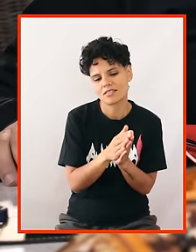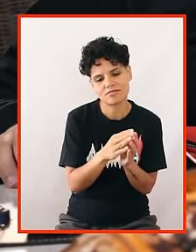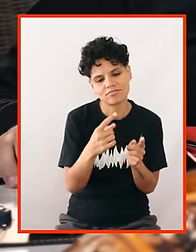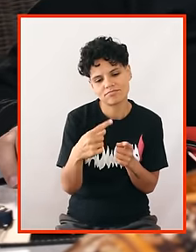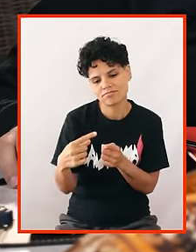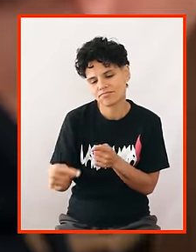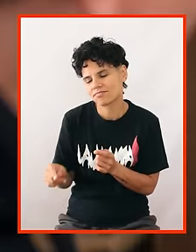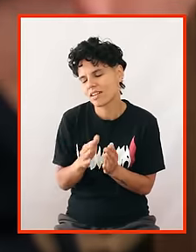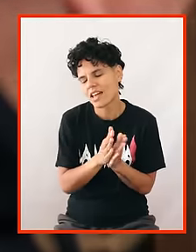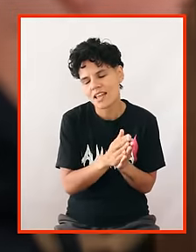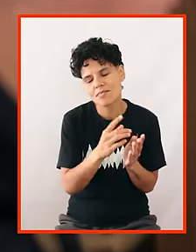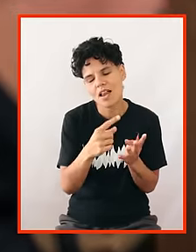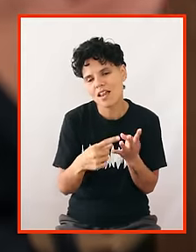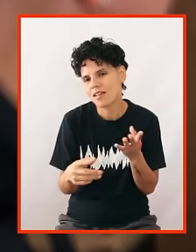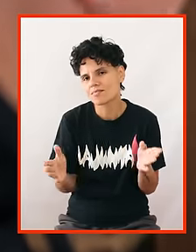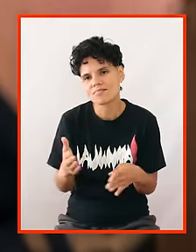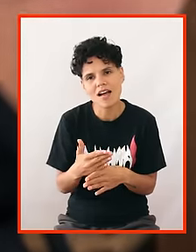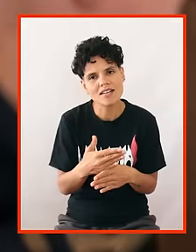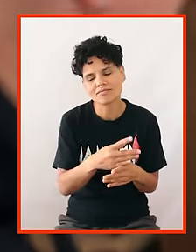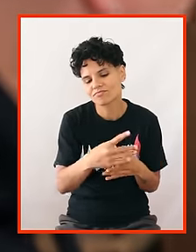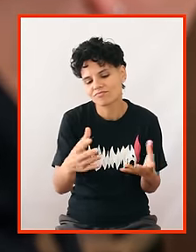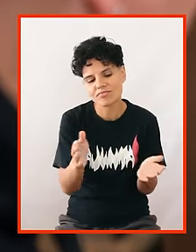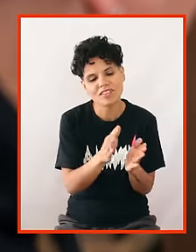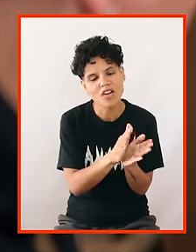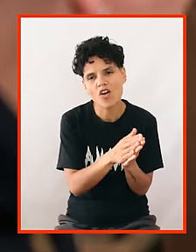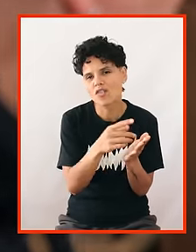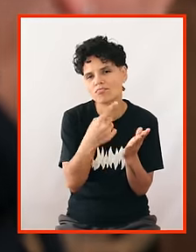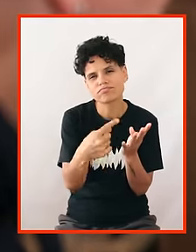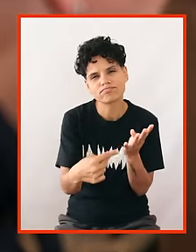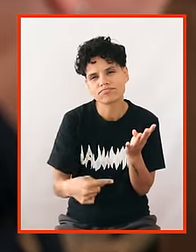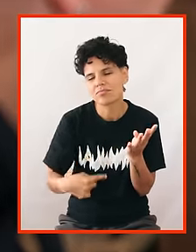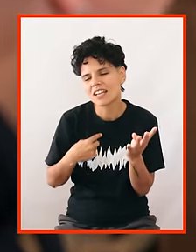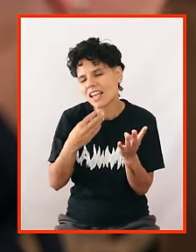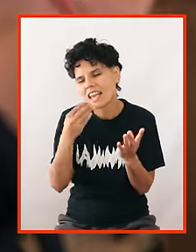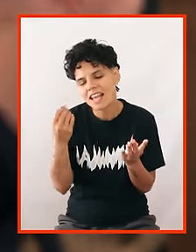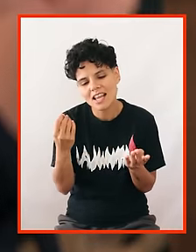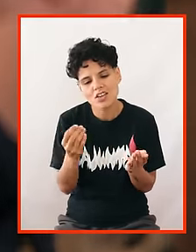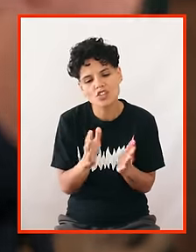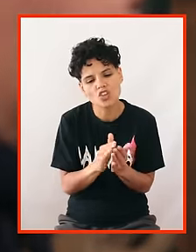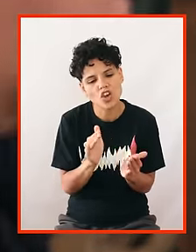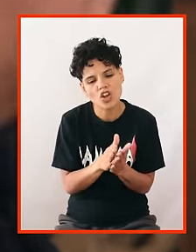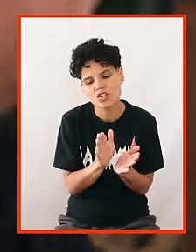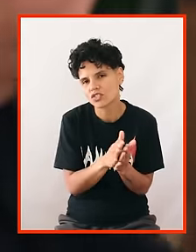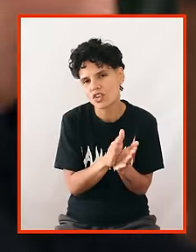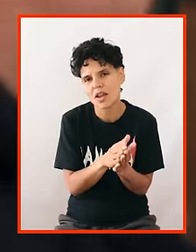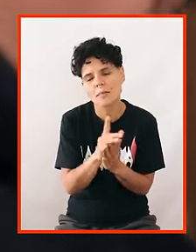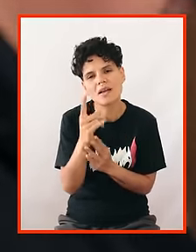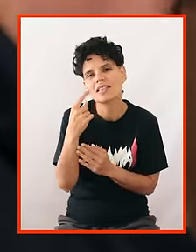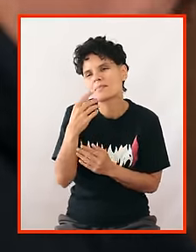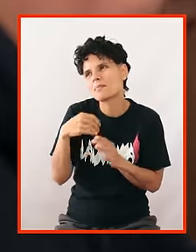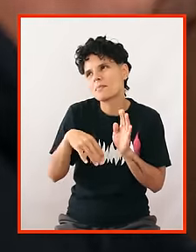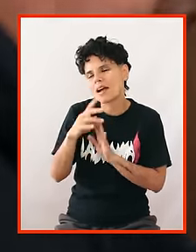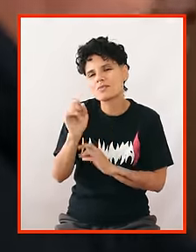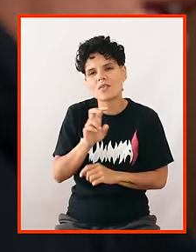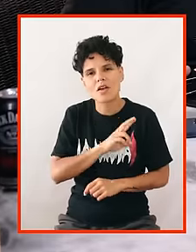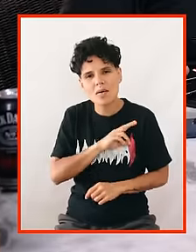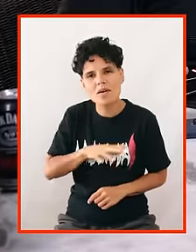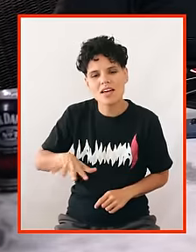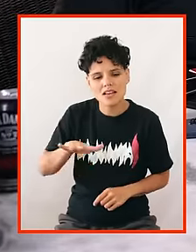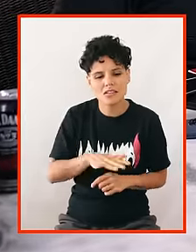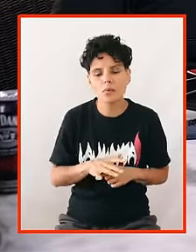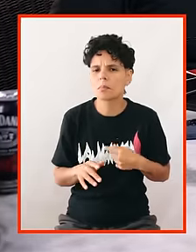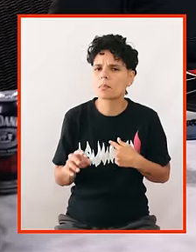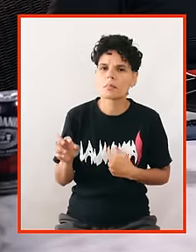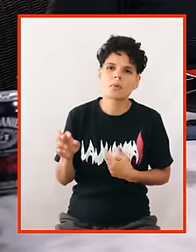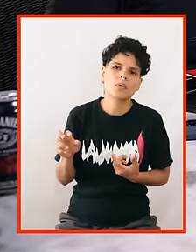Marisco. Sí, porque bueno, no gusto marisco. De chico, de repente no. Mucha jaiba, harta cholga. La cholga. Mi papá me obligaba a comer cholga. Sí, es porteño.